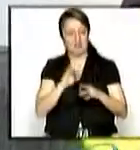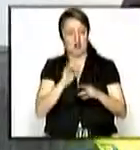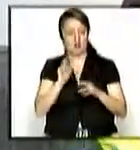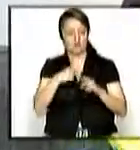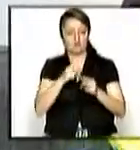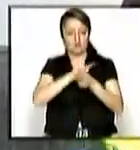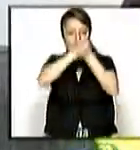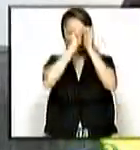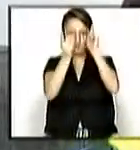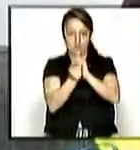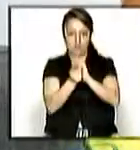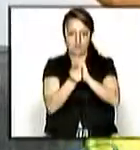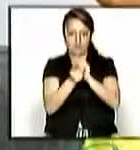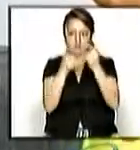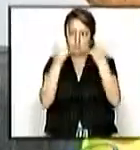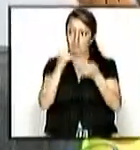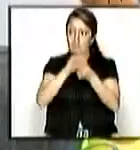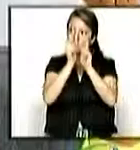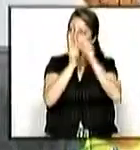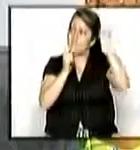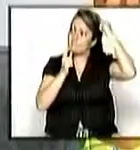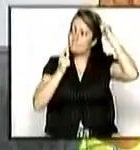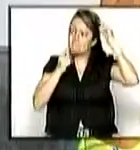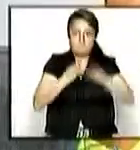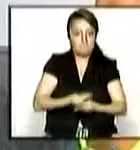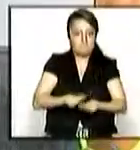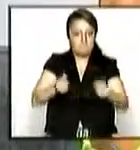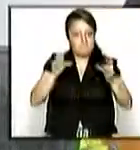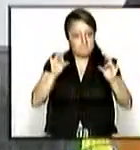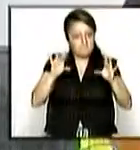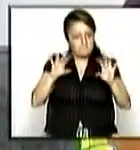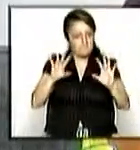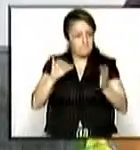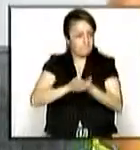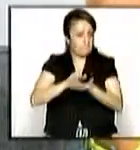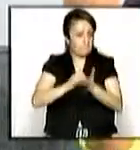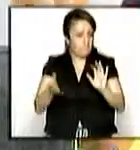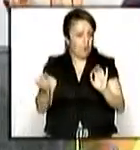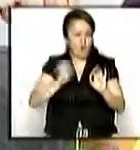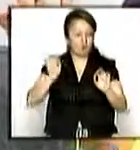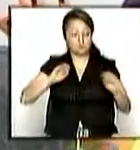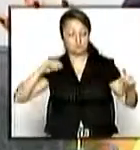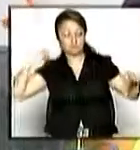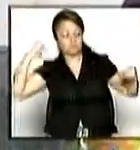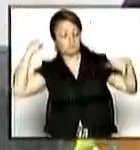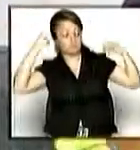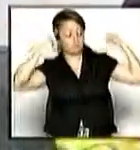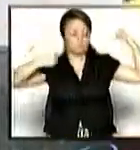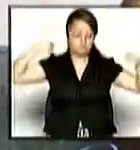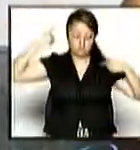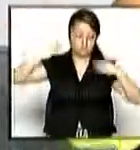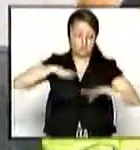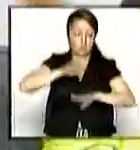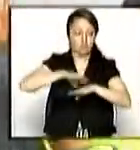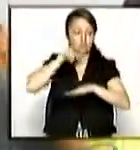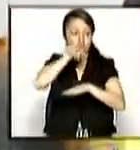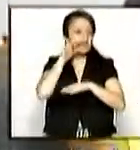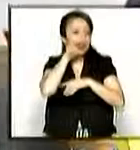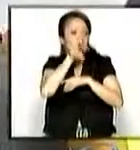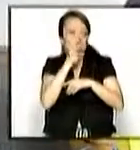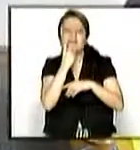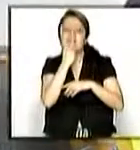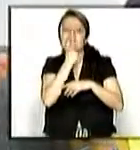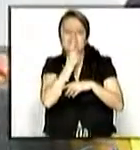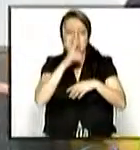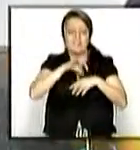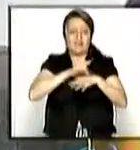me retiró ese diente y se me quitó la migraña. O yo pude, vértigo. o tenía un vértigo y he pasado por